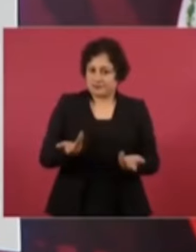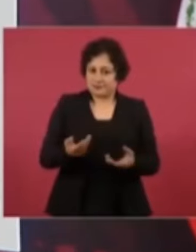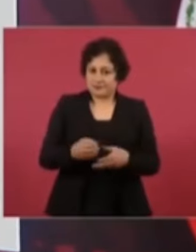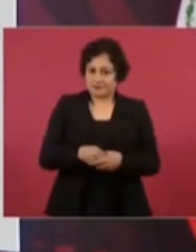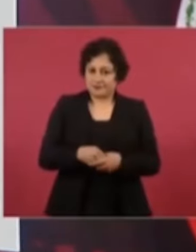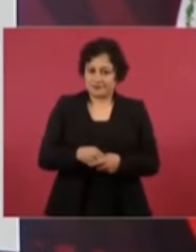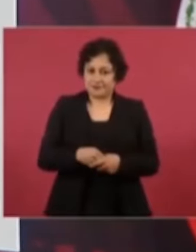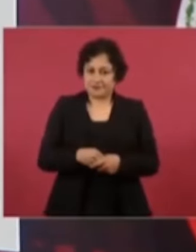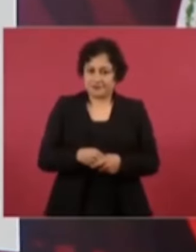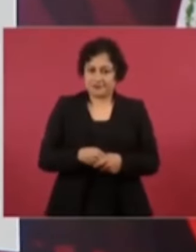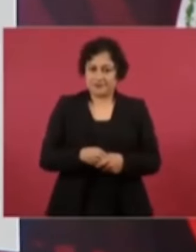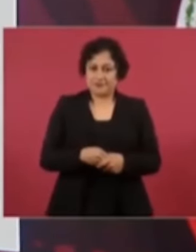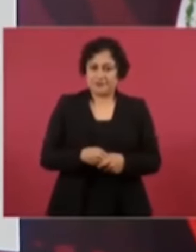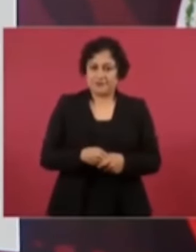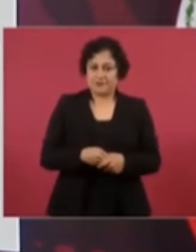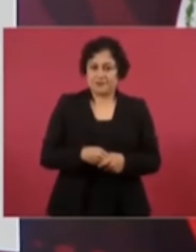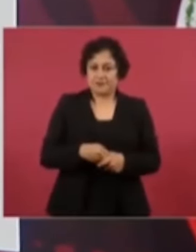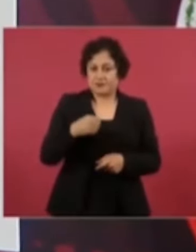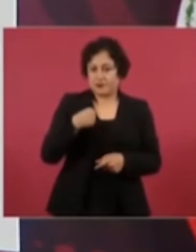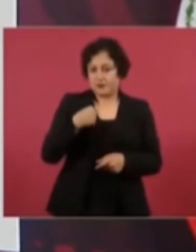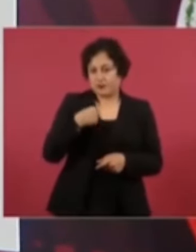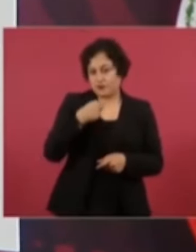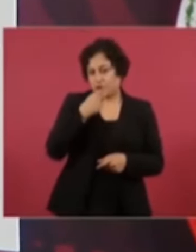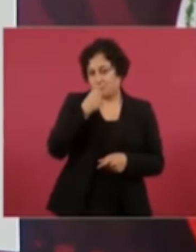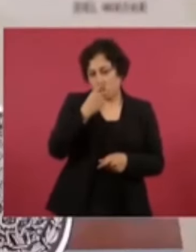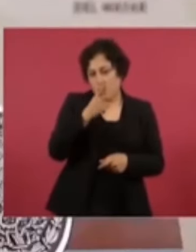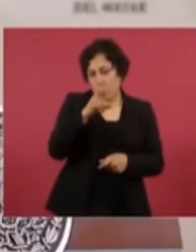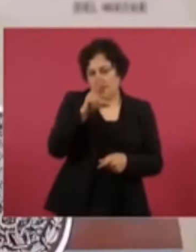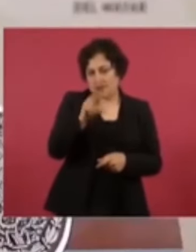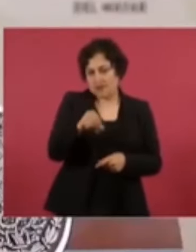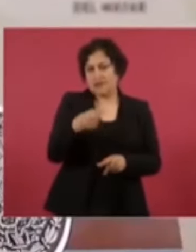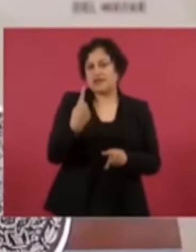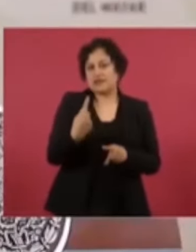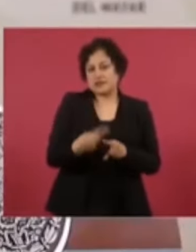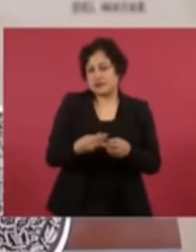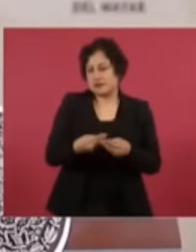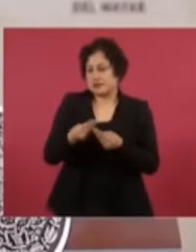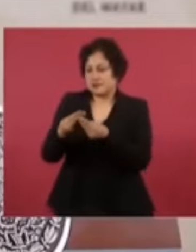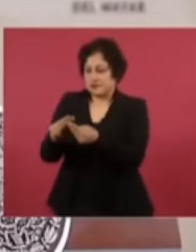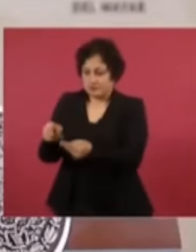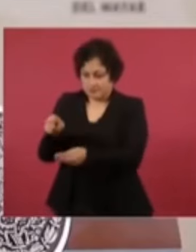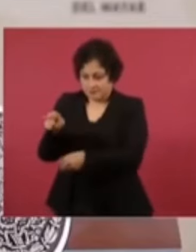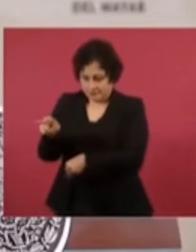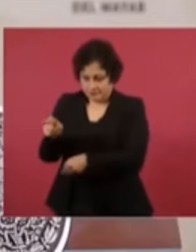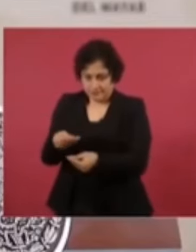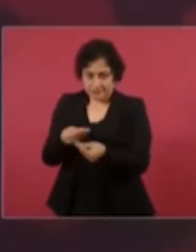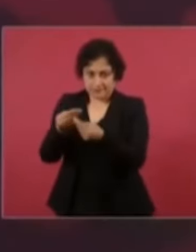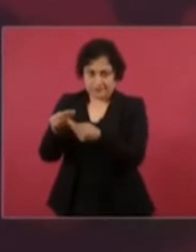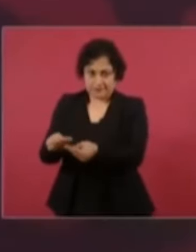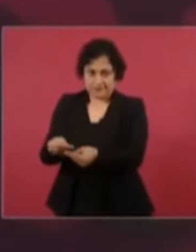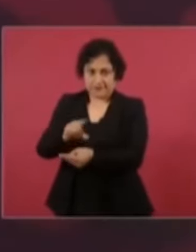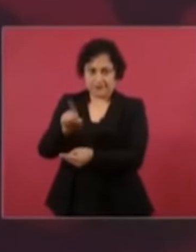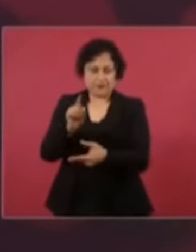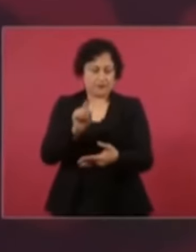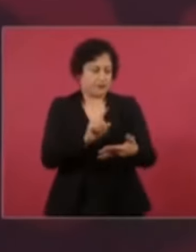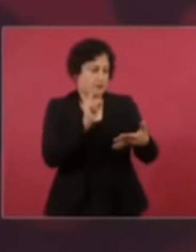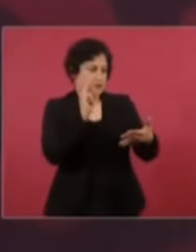a quién le di primero, pero luego lo volví a ver y yo dije,